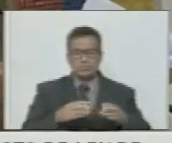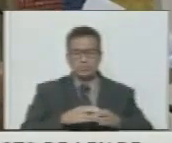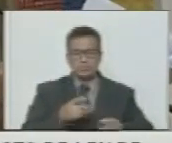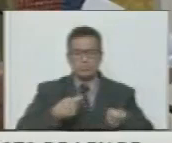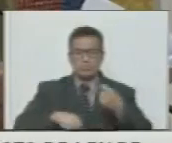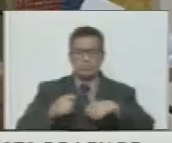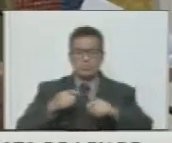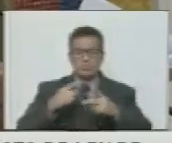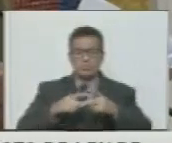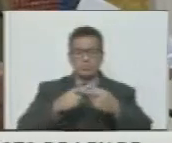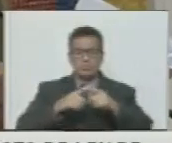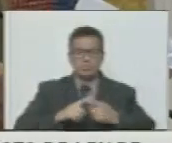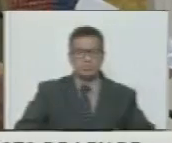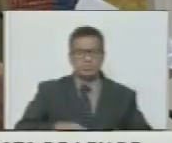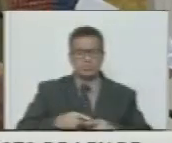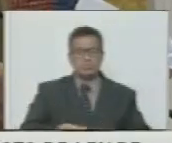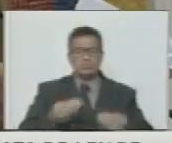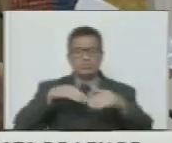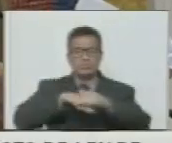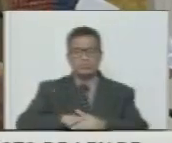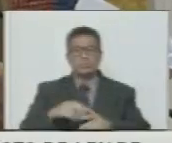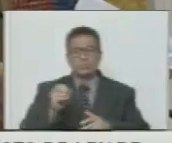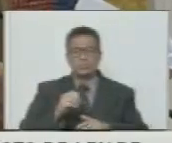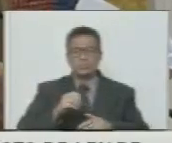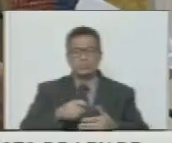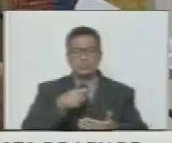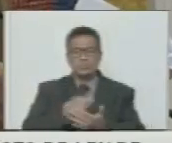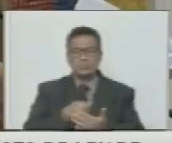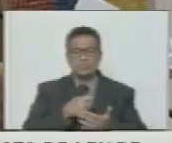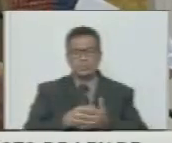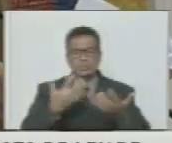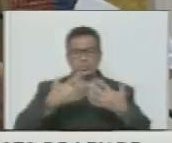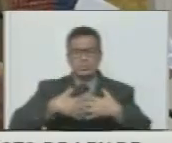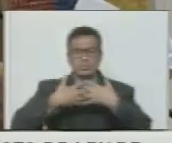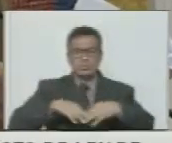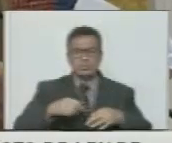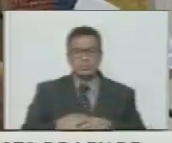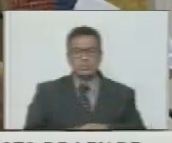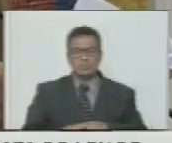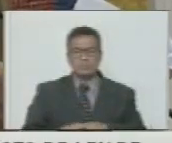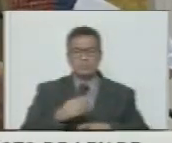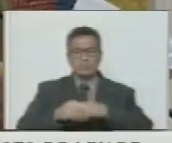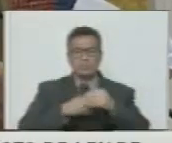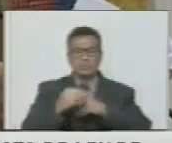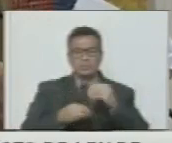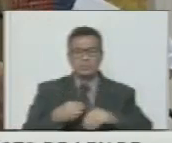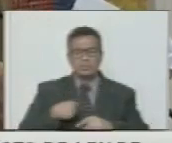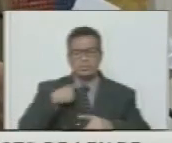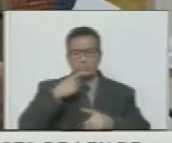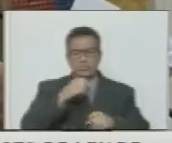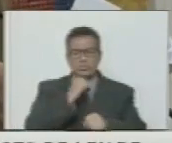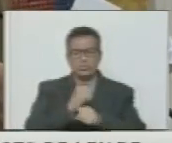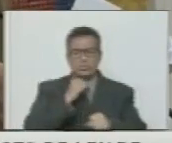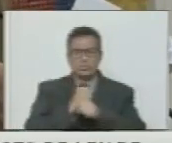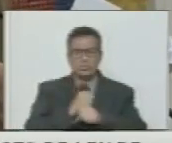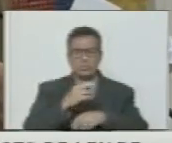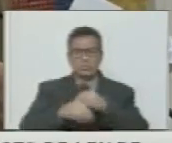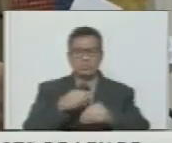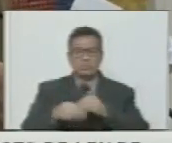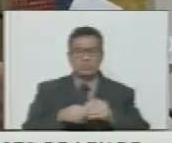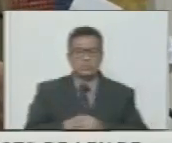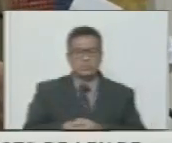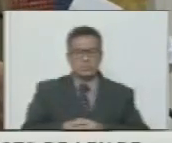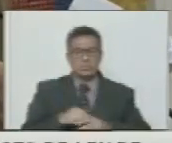de medidas administrativas, la intervención o liquidación de las empresas en las que se encontraba desempeñando